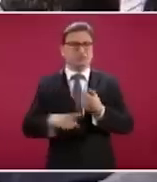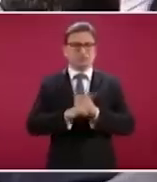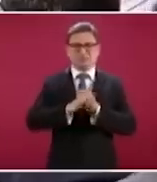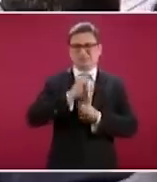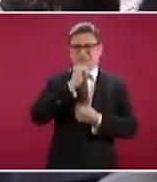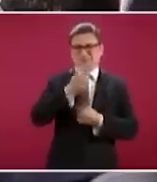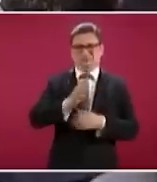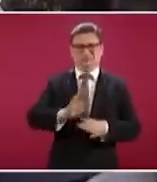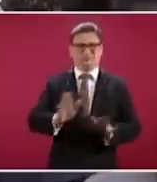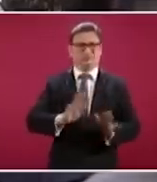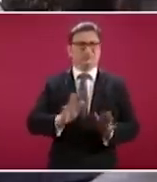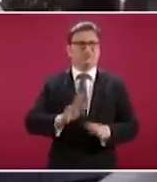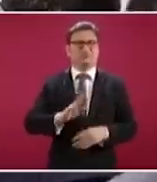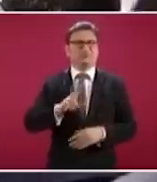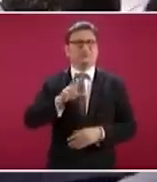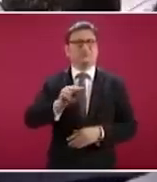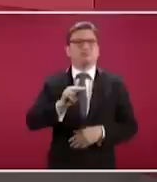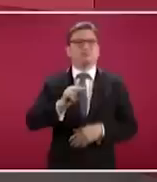porque